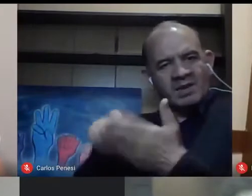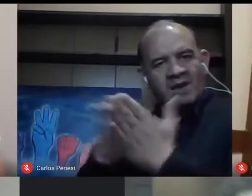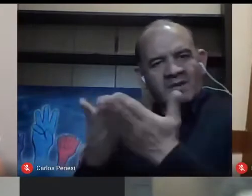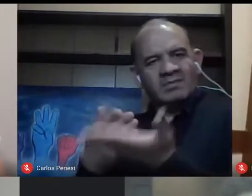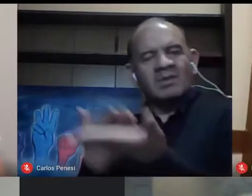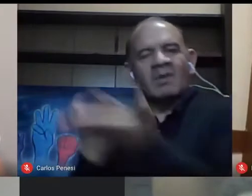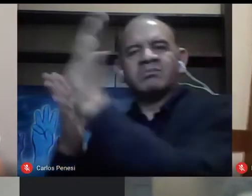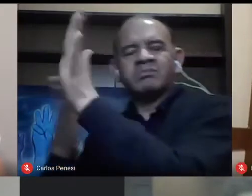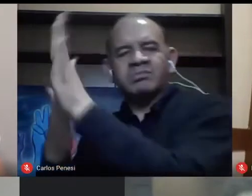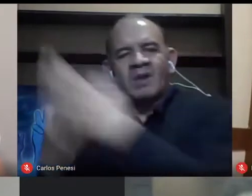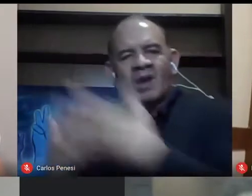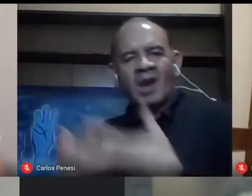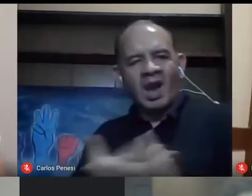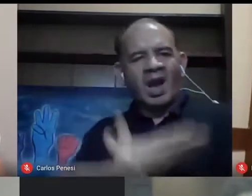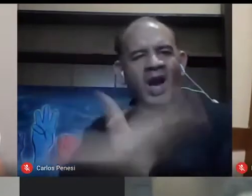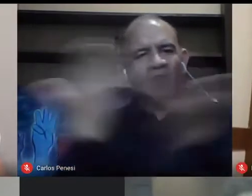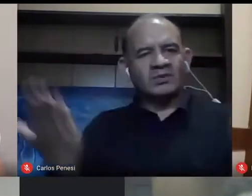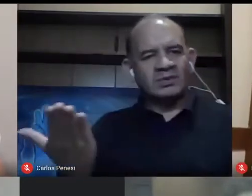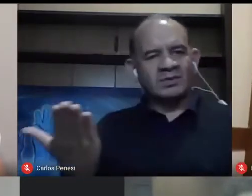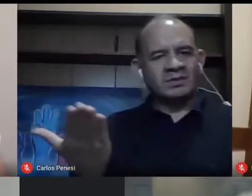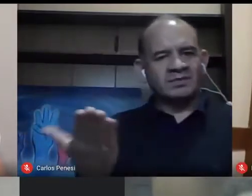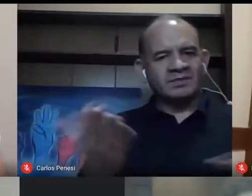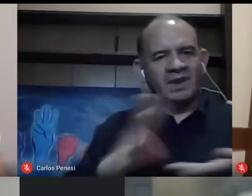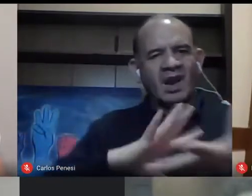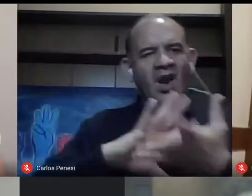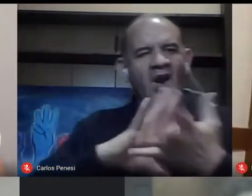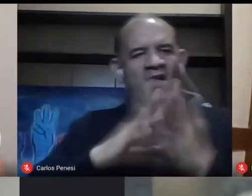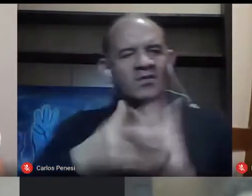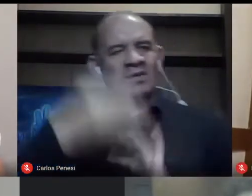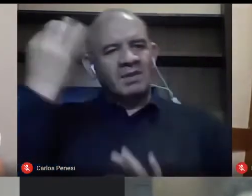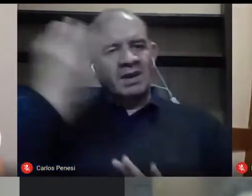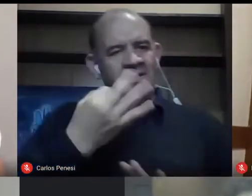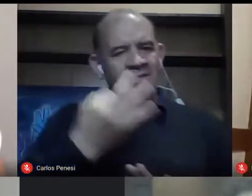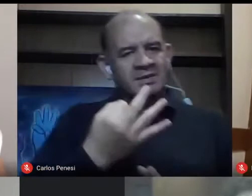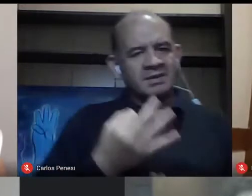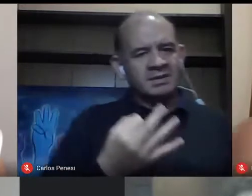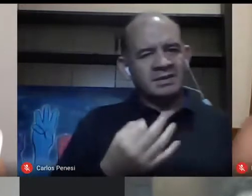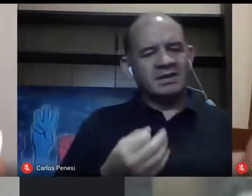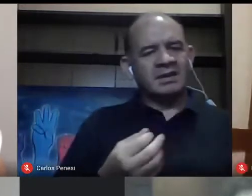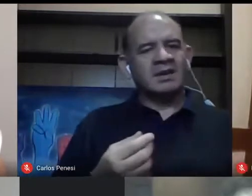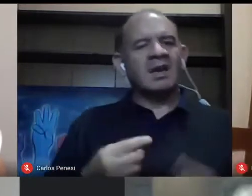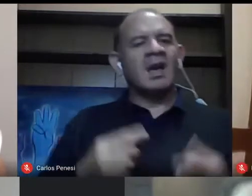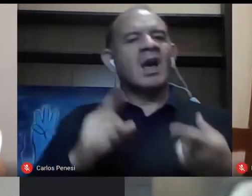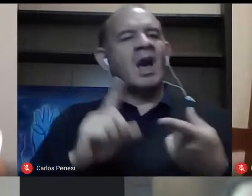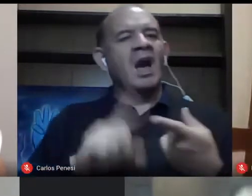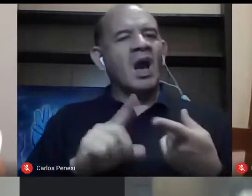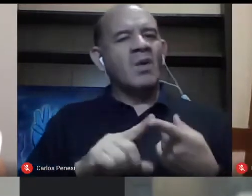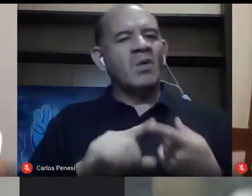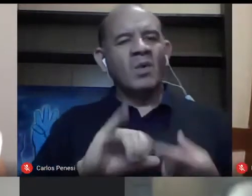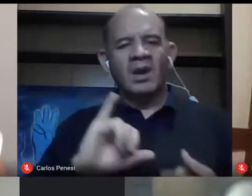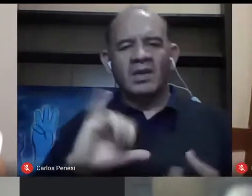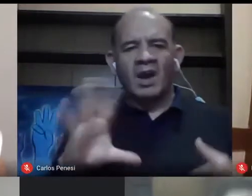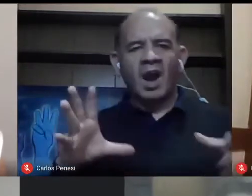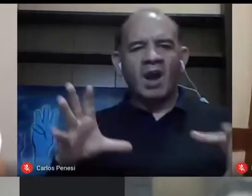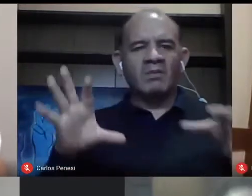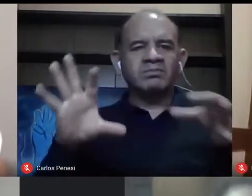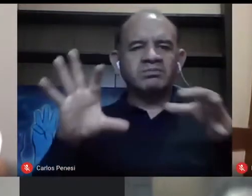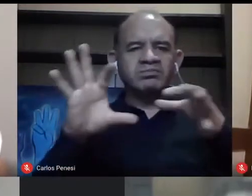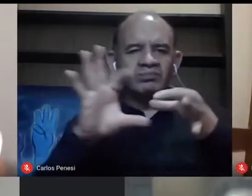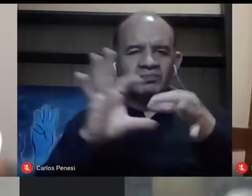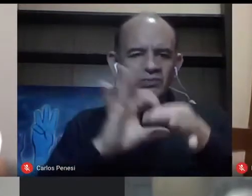sociedad. Entonces estos son, diría la Convención, ajustes razonables que